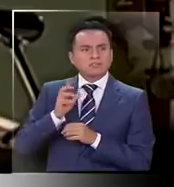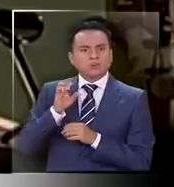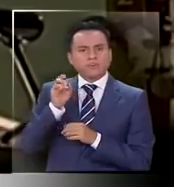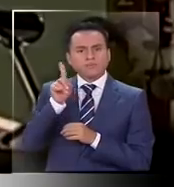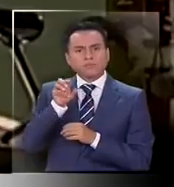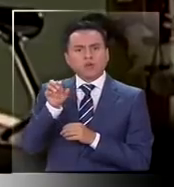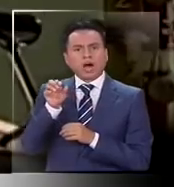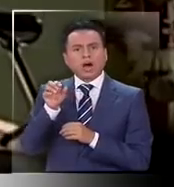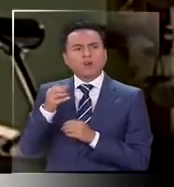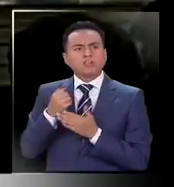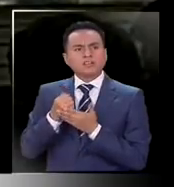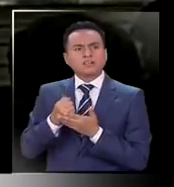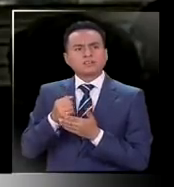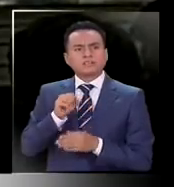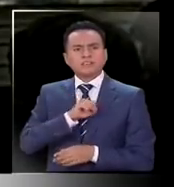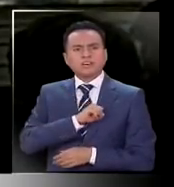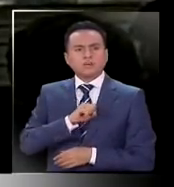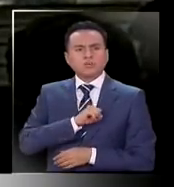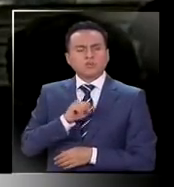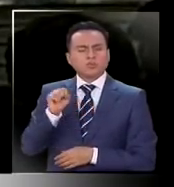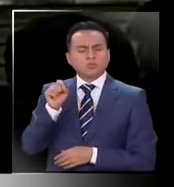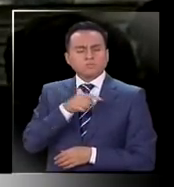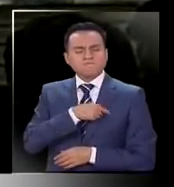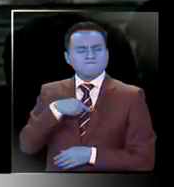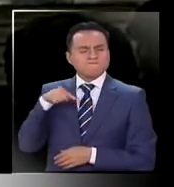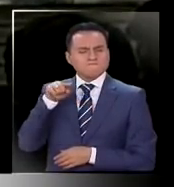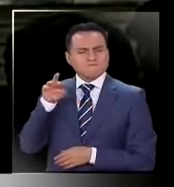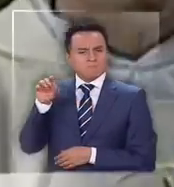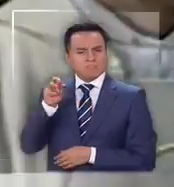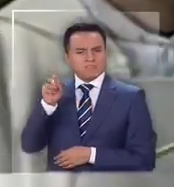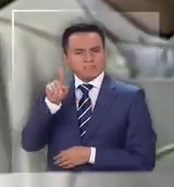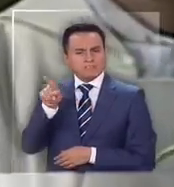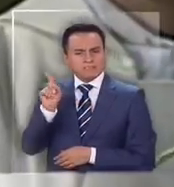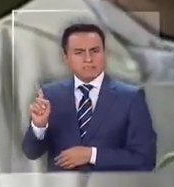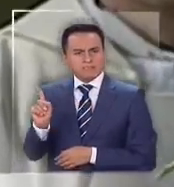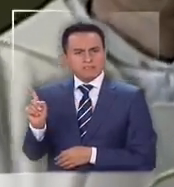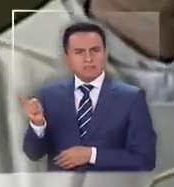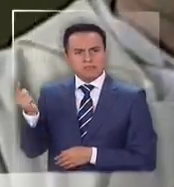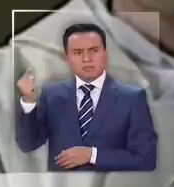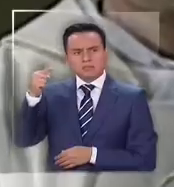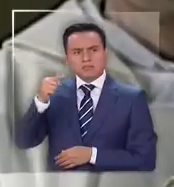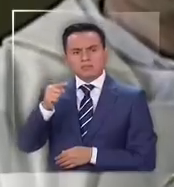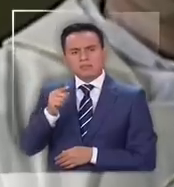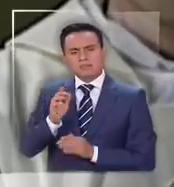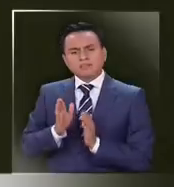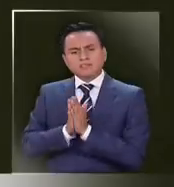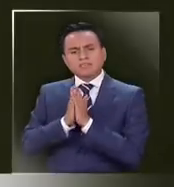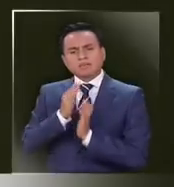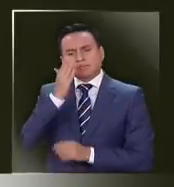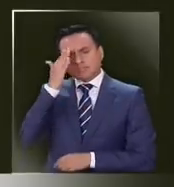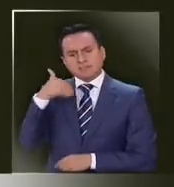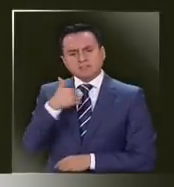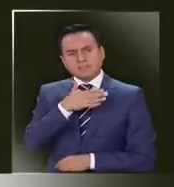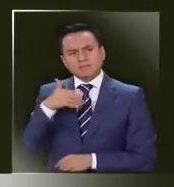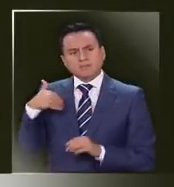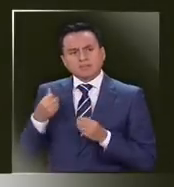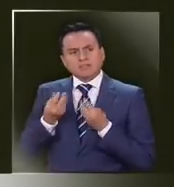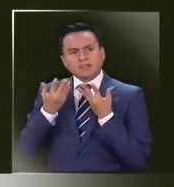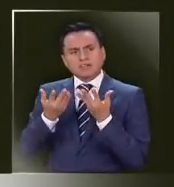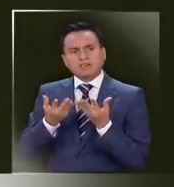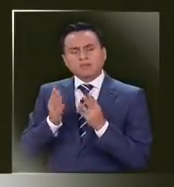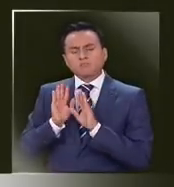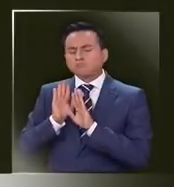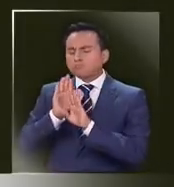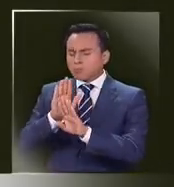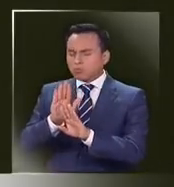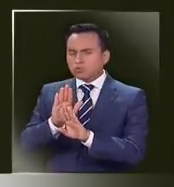de Santiago, al señor Andrés Santiago, que ha venido a presidir esta Santa Misa para dar su público